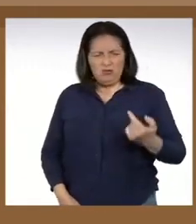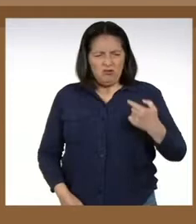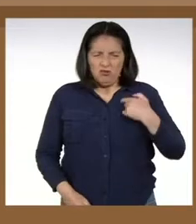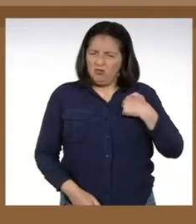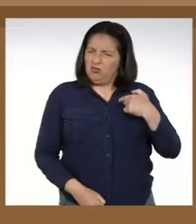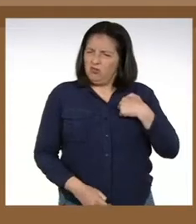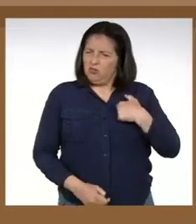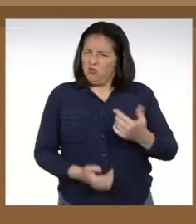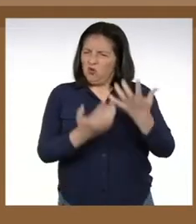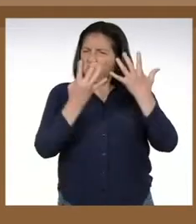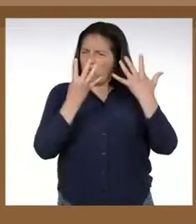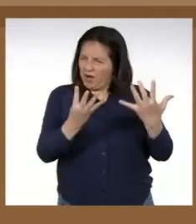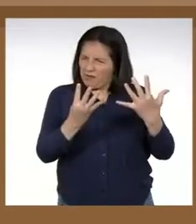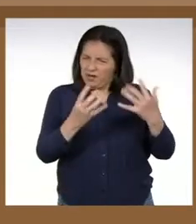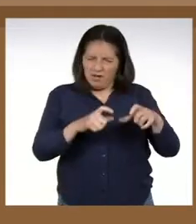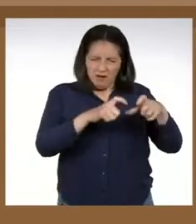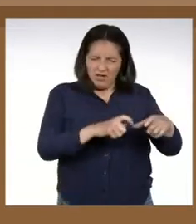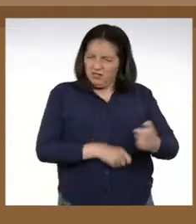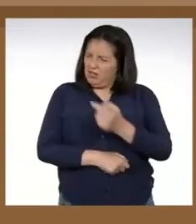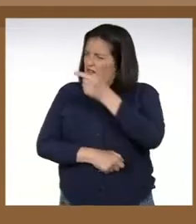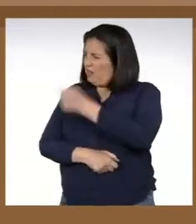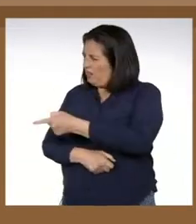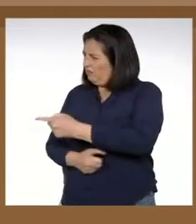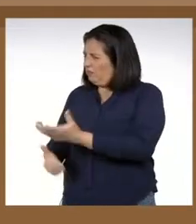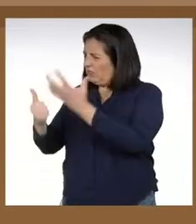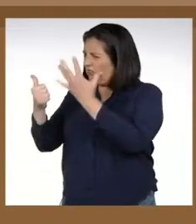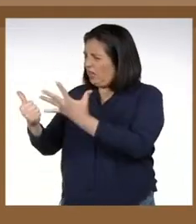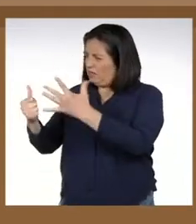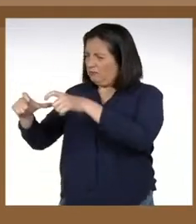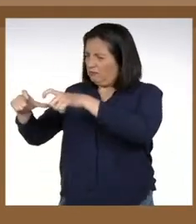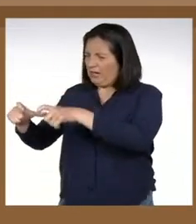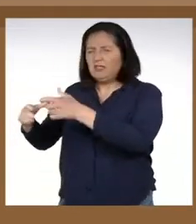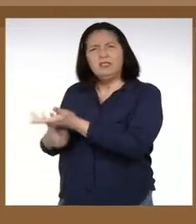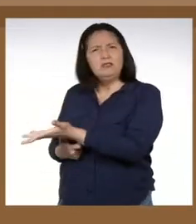formó 9 paquetes y él solo 6.